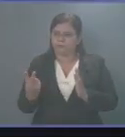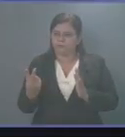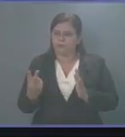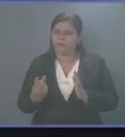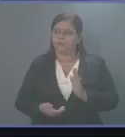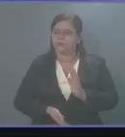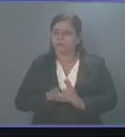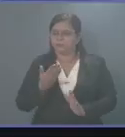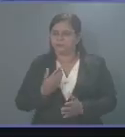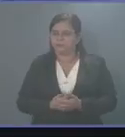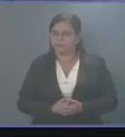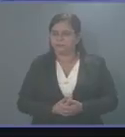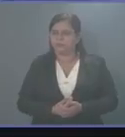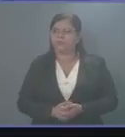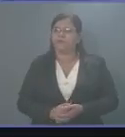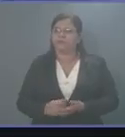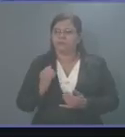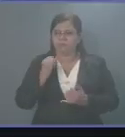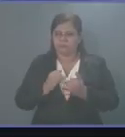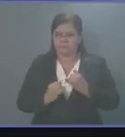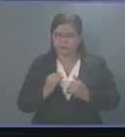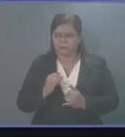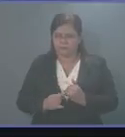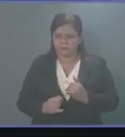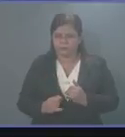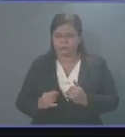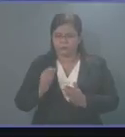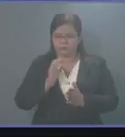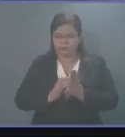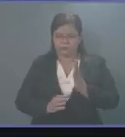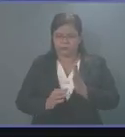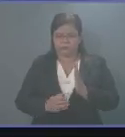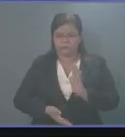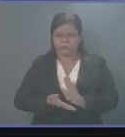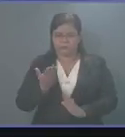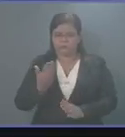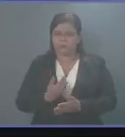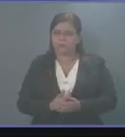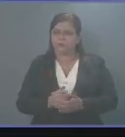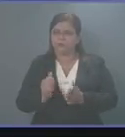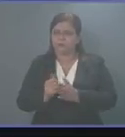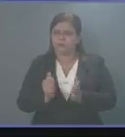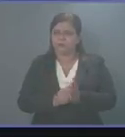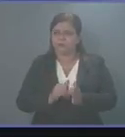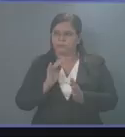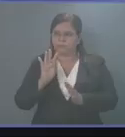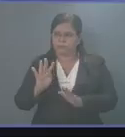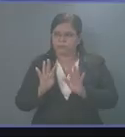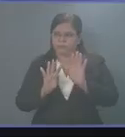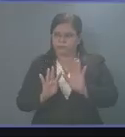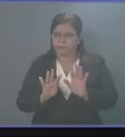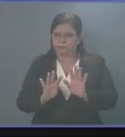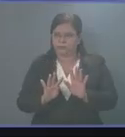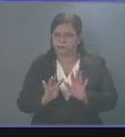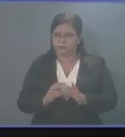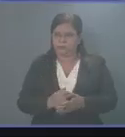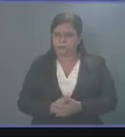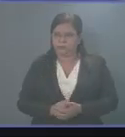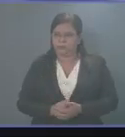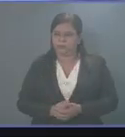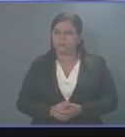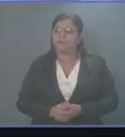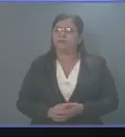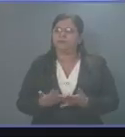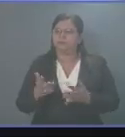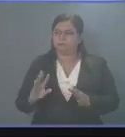adicionar un último inciso al artículo 49, así como adicionar